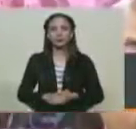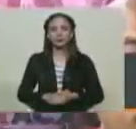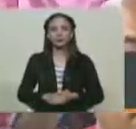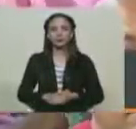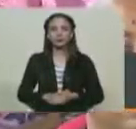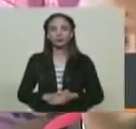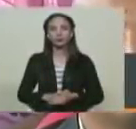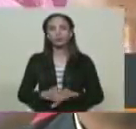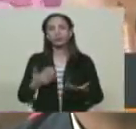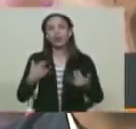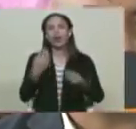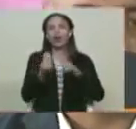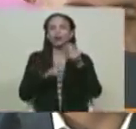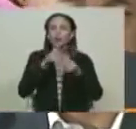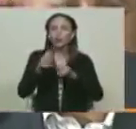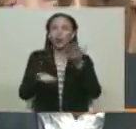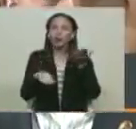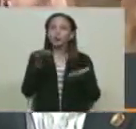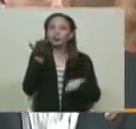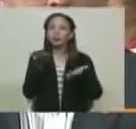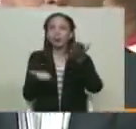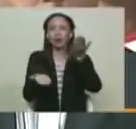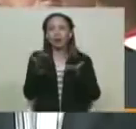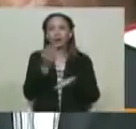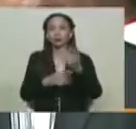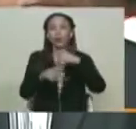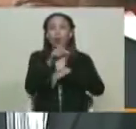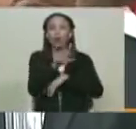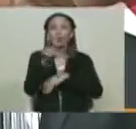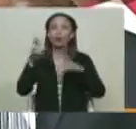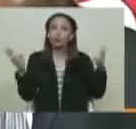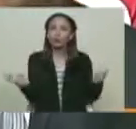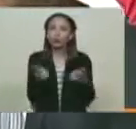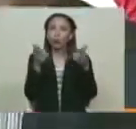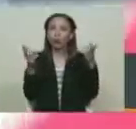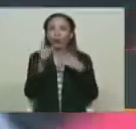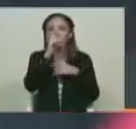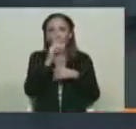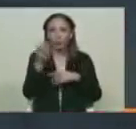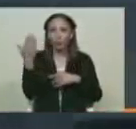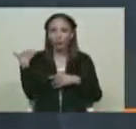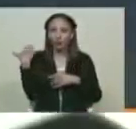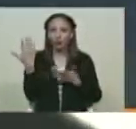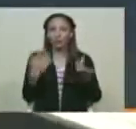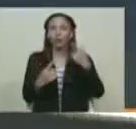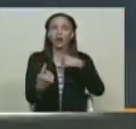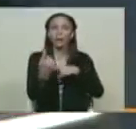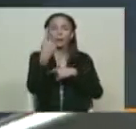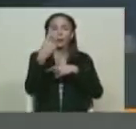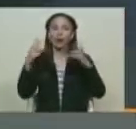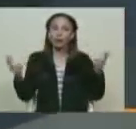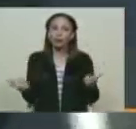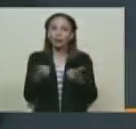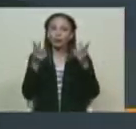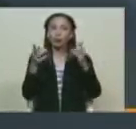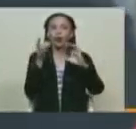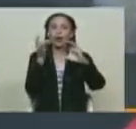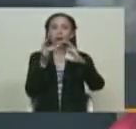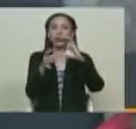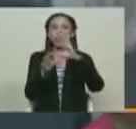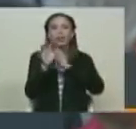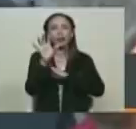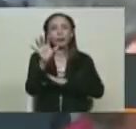Estamos haciendo el balance de las 12 victorias 2017 y la primera gran victoria fue el carnet de la